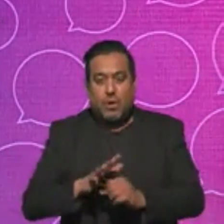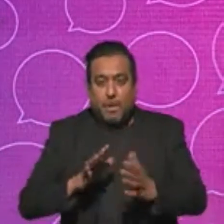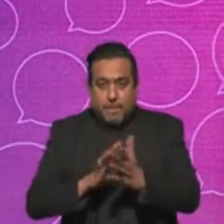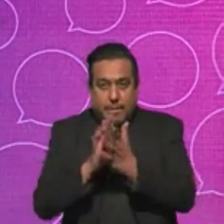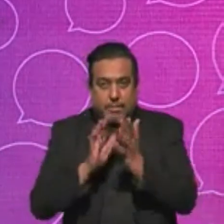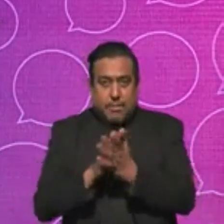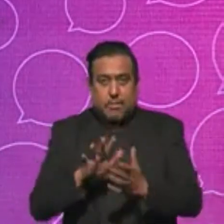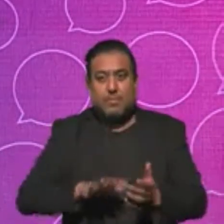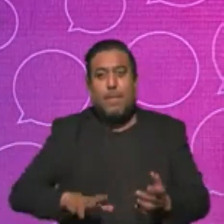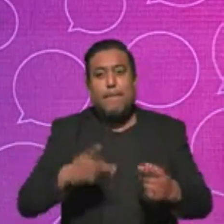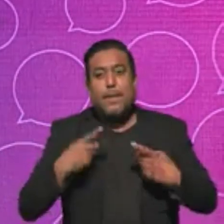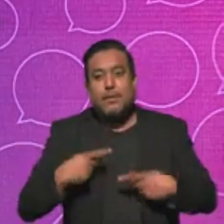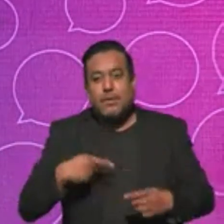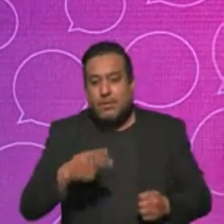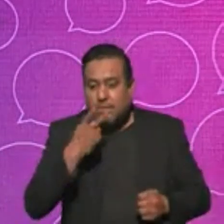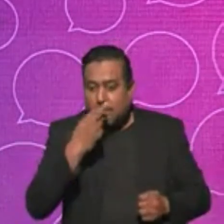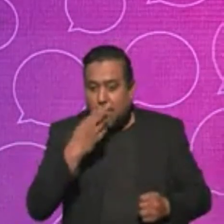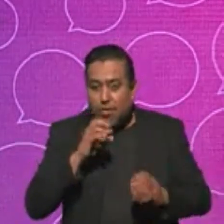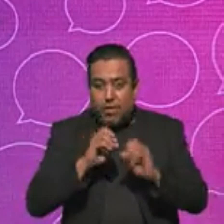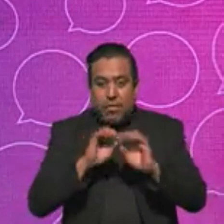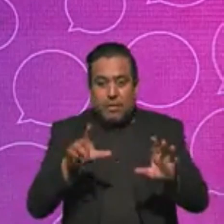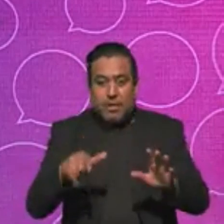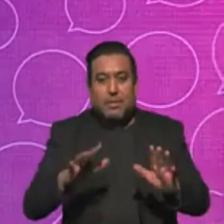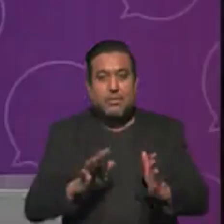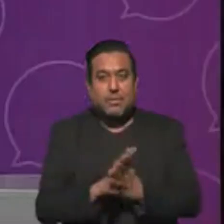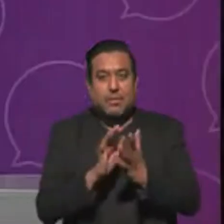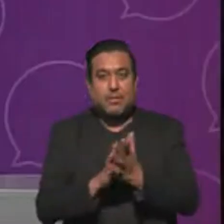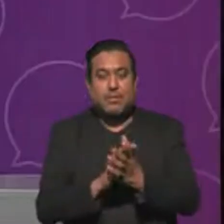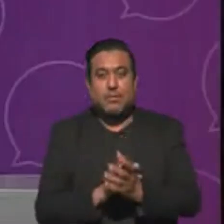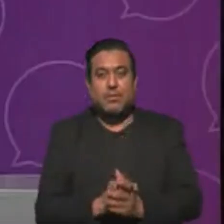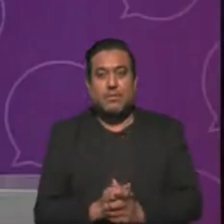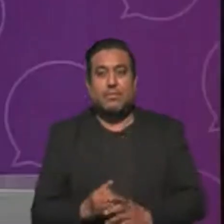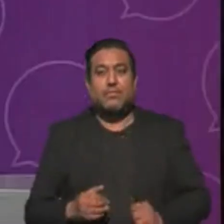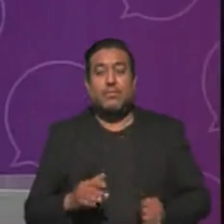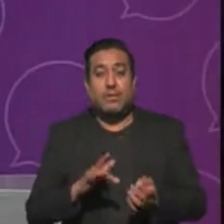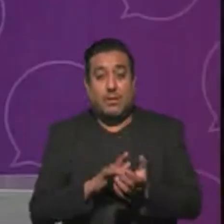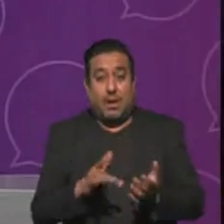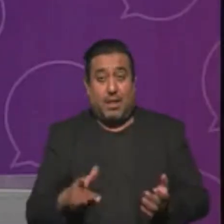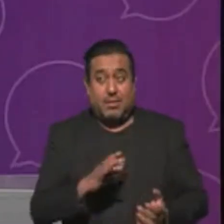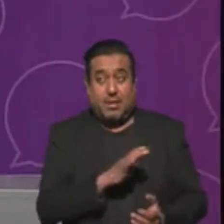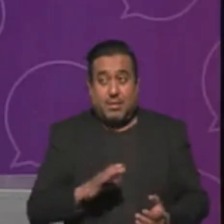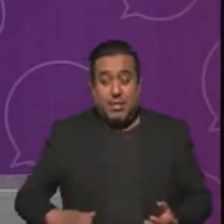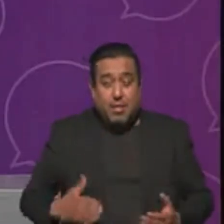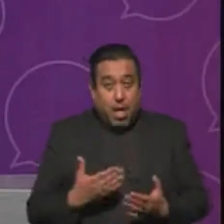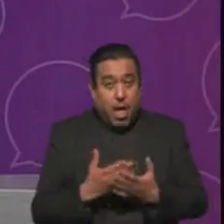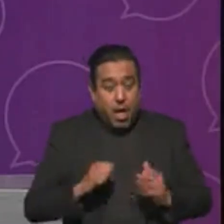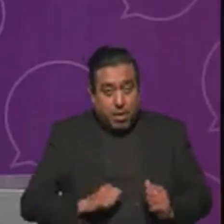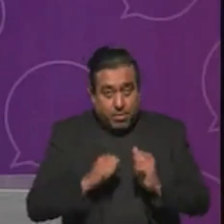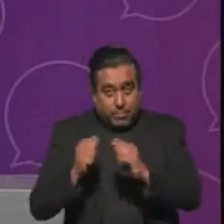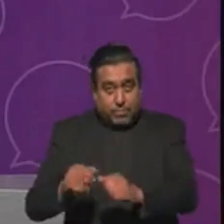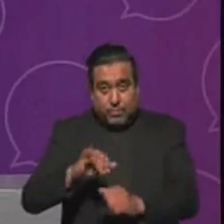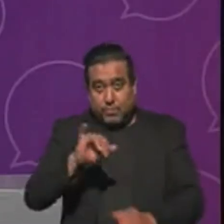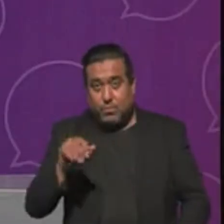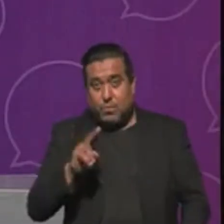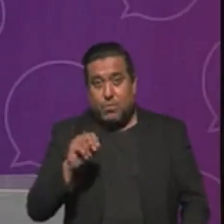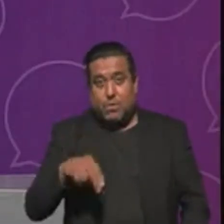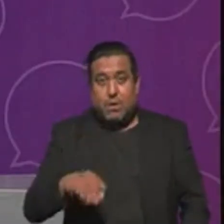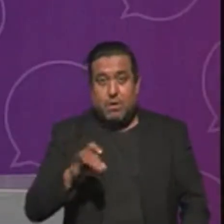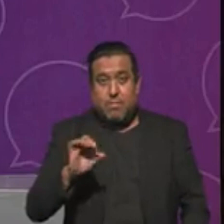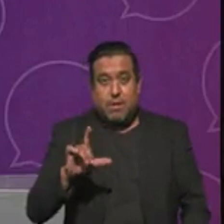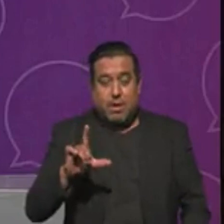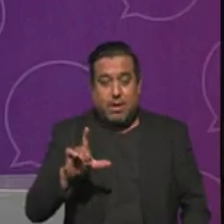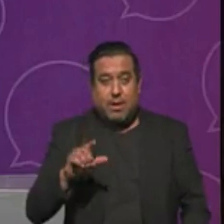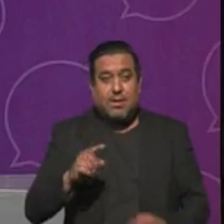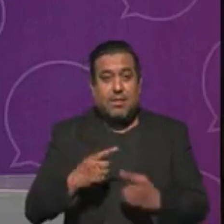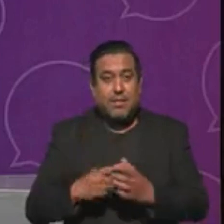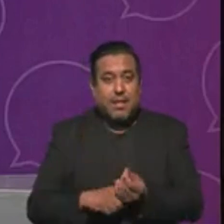directa del ciudadano para darle transparencia a ese intervención Gracias candidato ahora escuchemos la respuesta del candidato Juan Miguel Ramírez Sánchez de morena